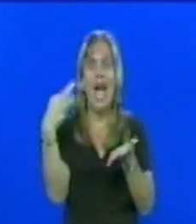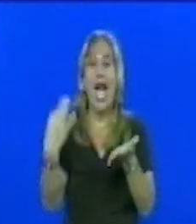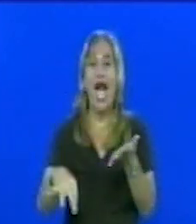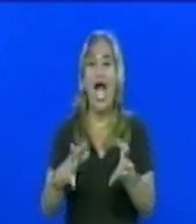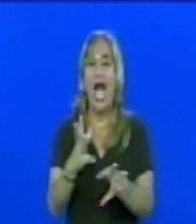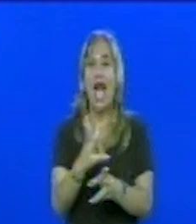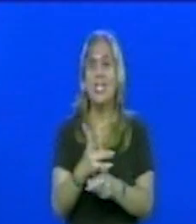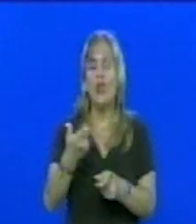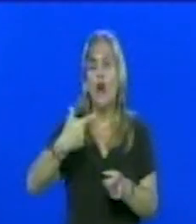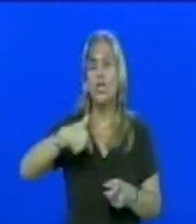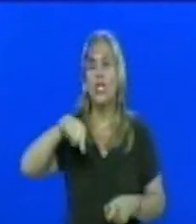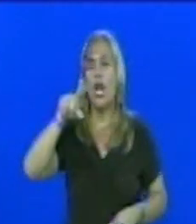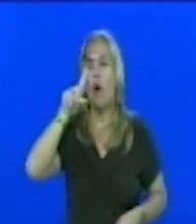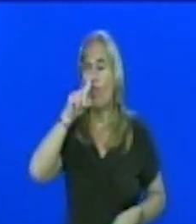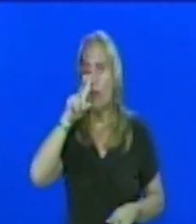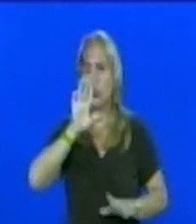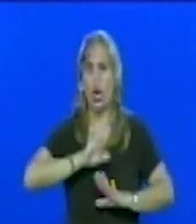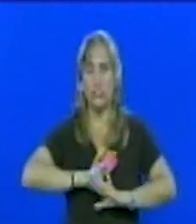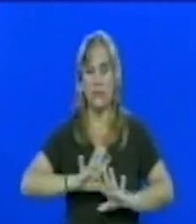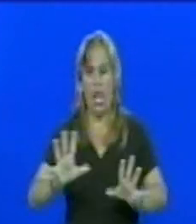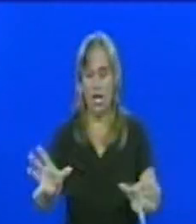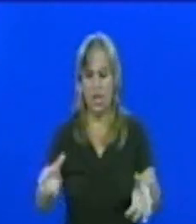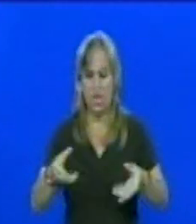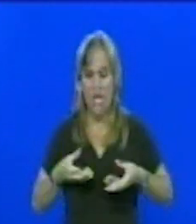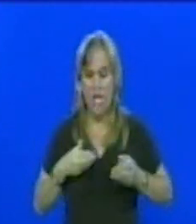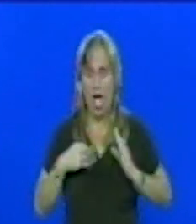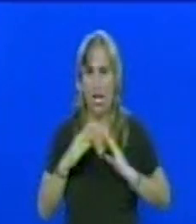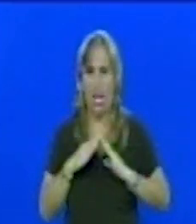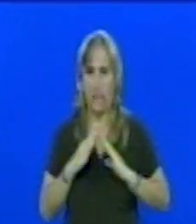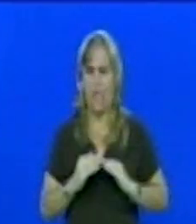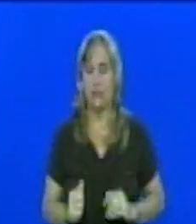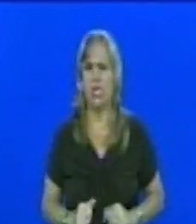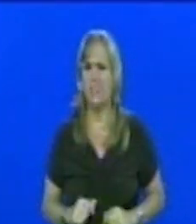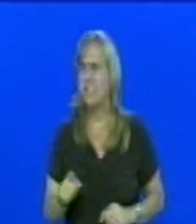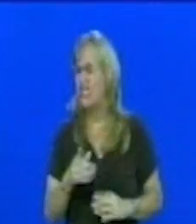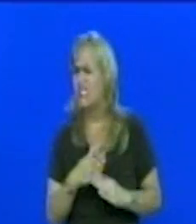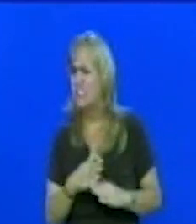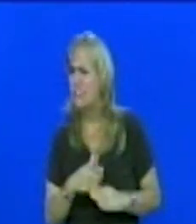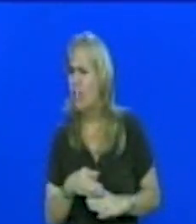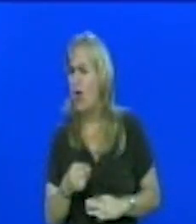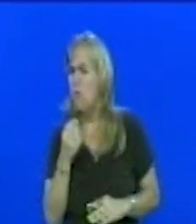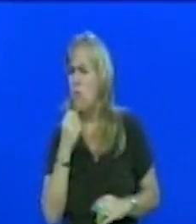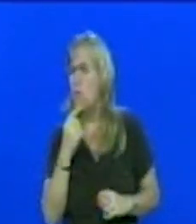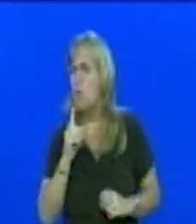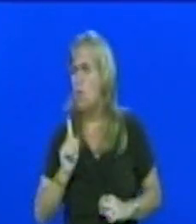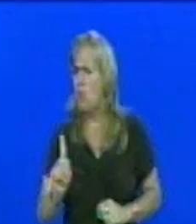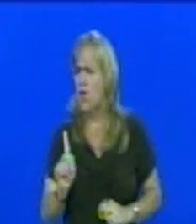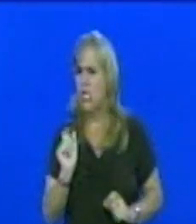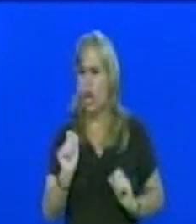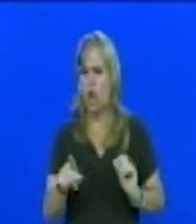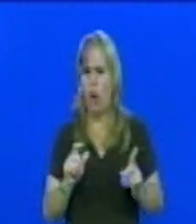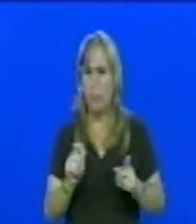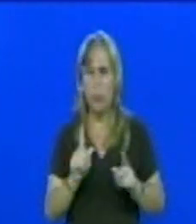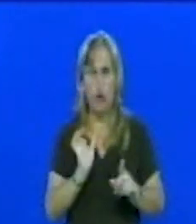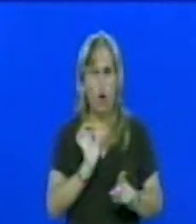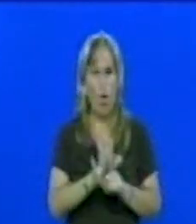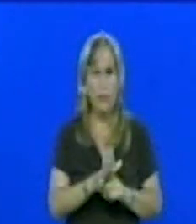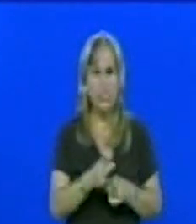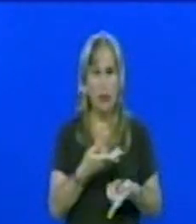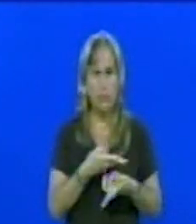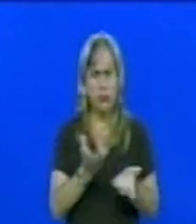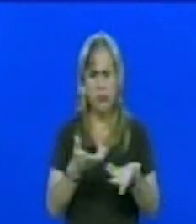Med de junio eh lo se tenga lo más antes posible eso significa que existe la posibilidad que nosotros podamos comenzar a distribuir el